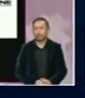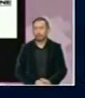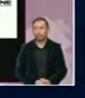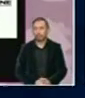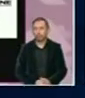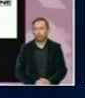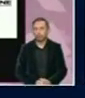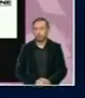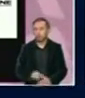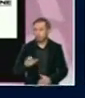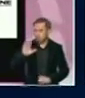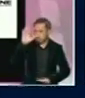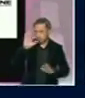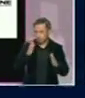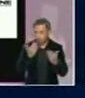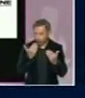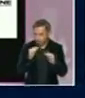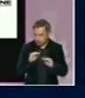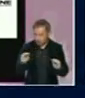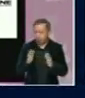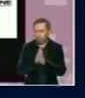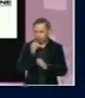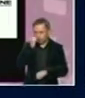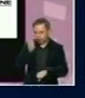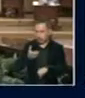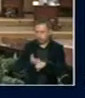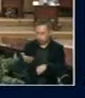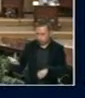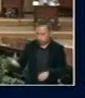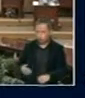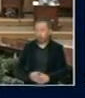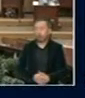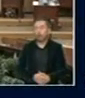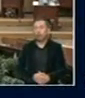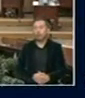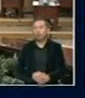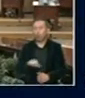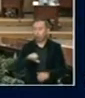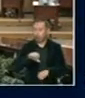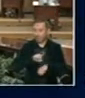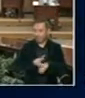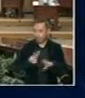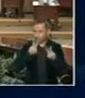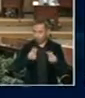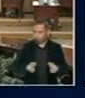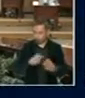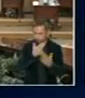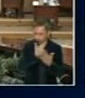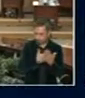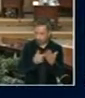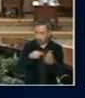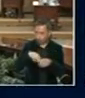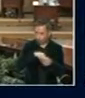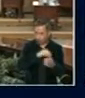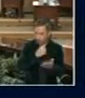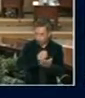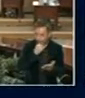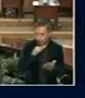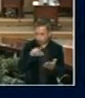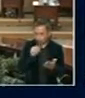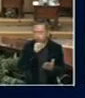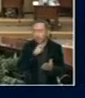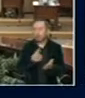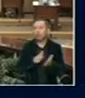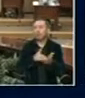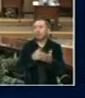incómodo, entre diferentes actores y el Instituto Nacional Electoral. Los ataques del presidente de la República a la